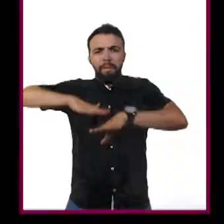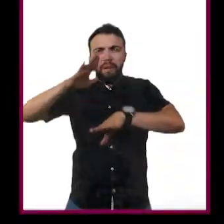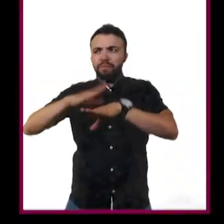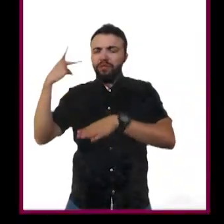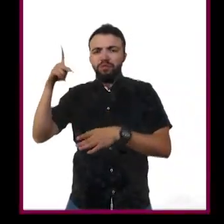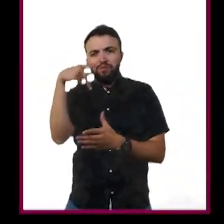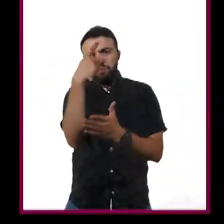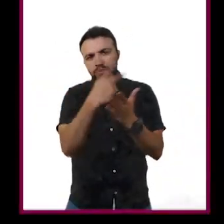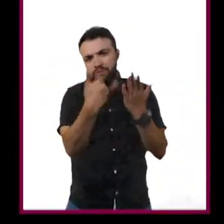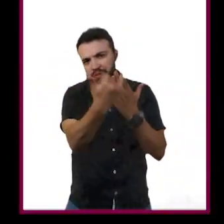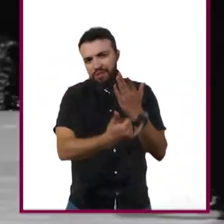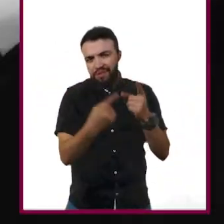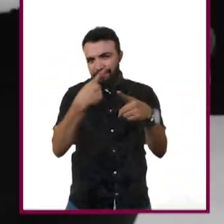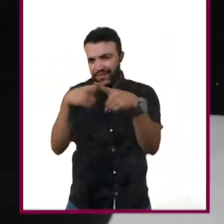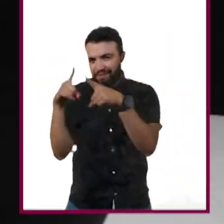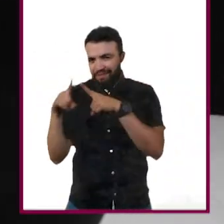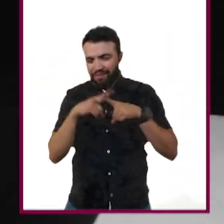proyectos.